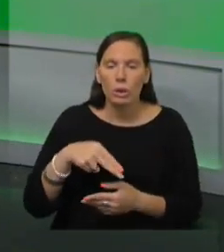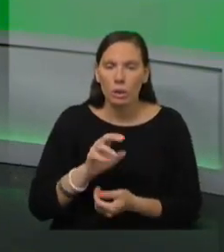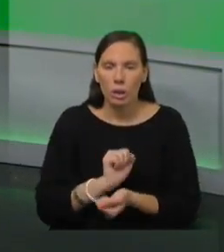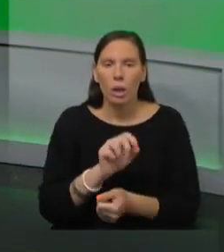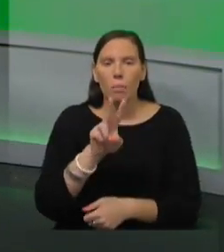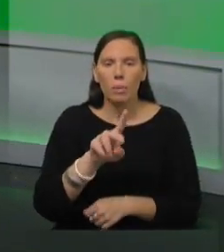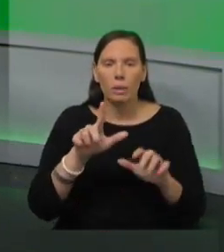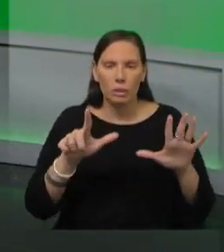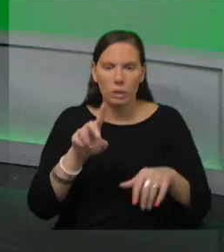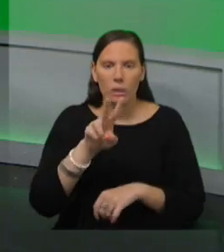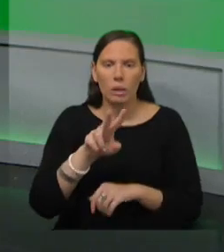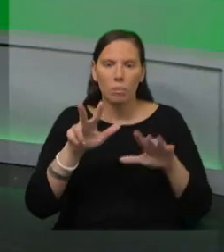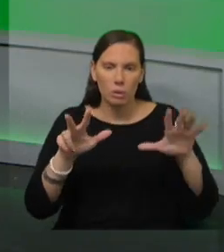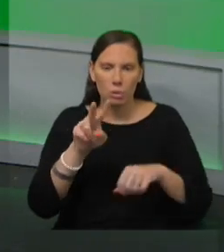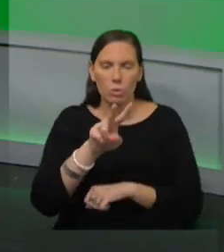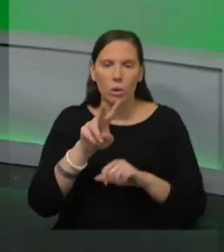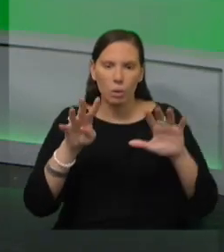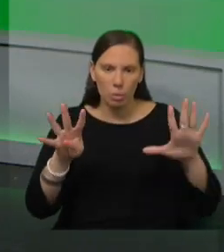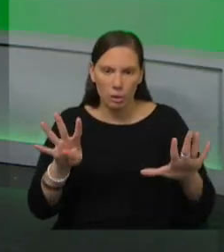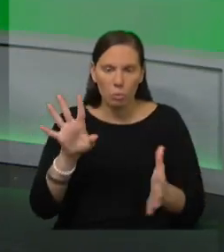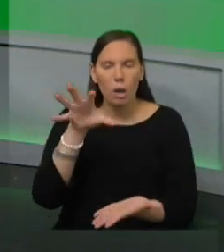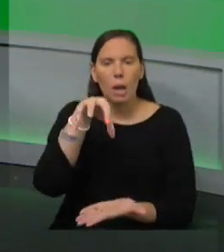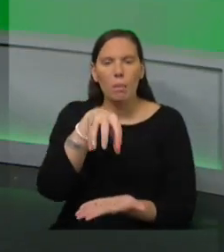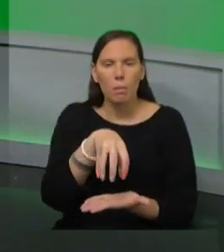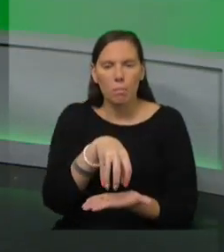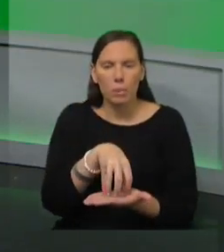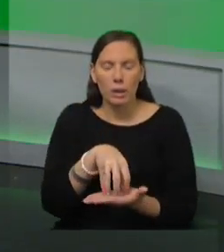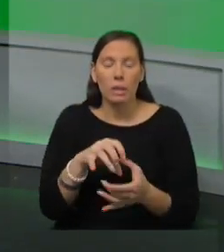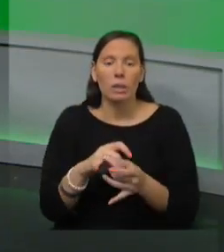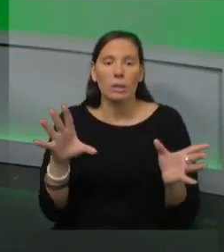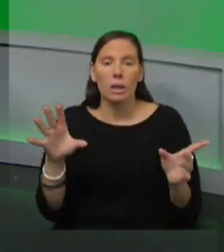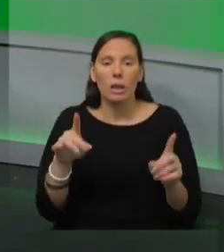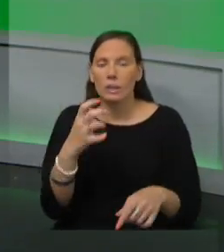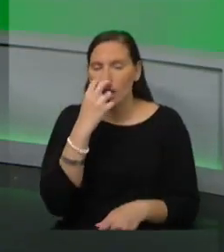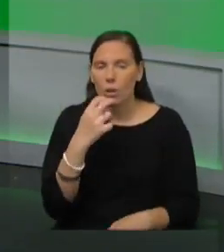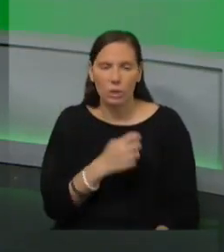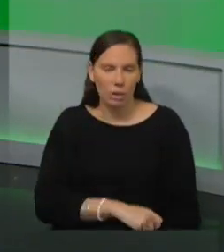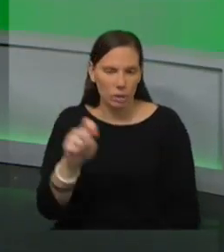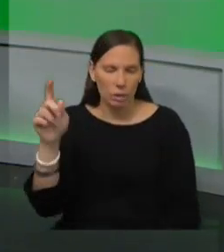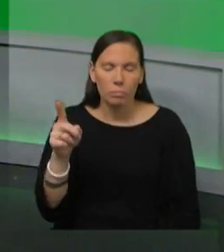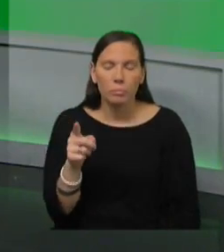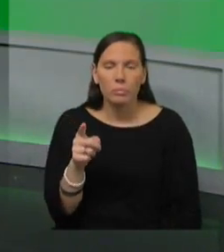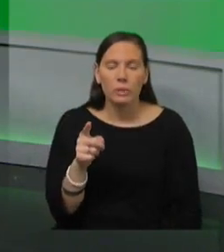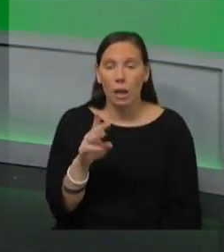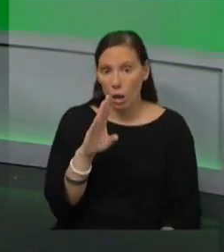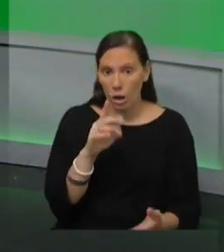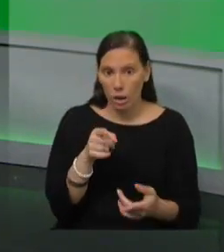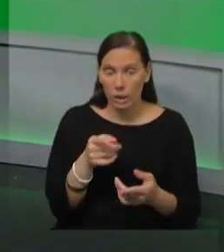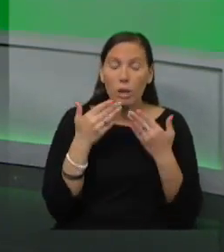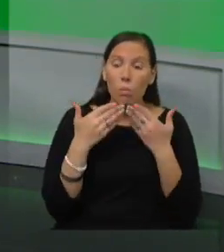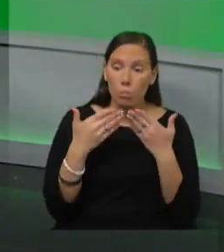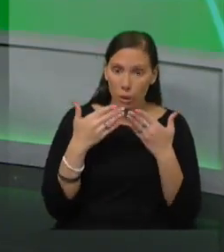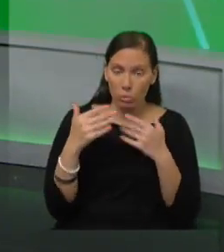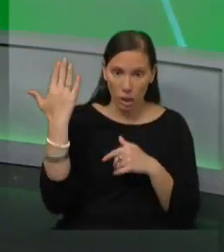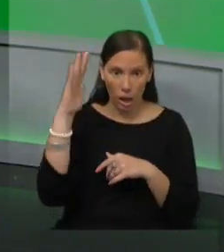27 28 y 29 en el penal de libertad allí el departamento de San José y justamente durante la interpelación a